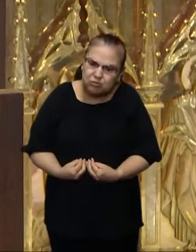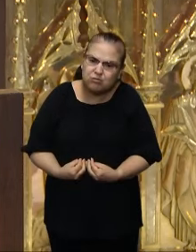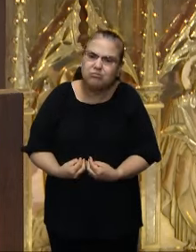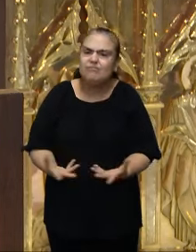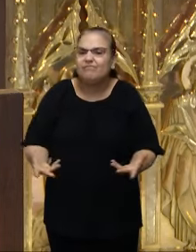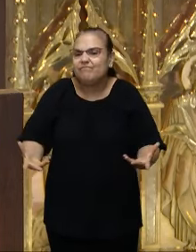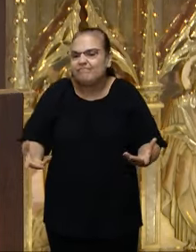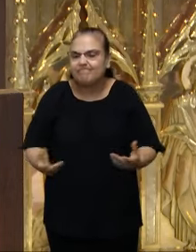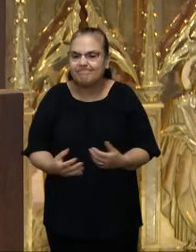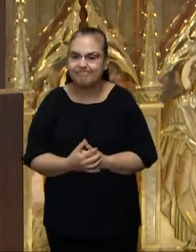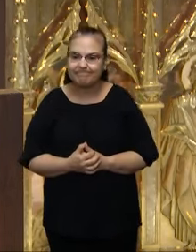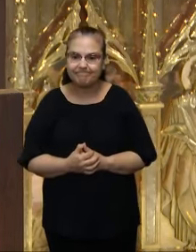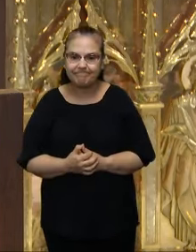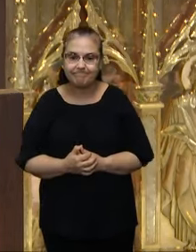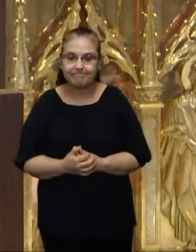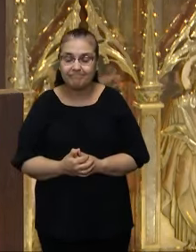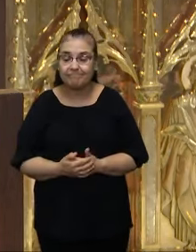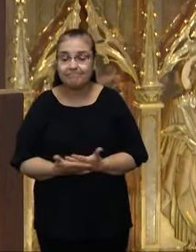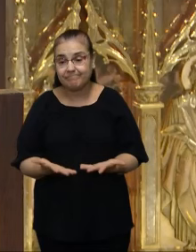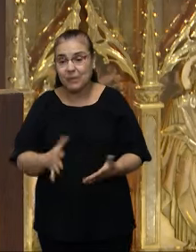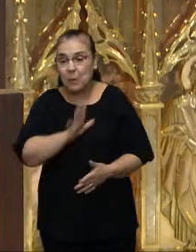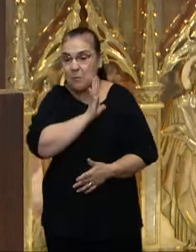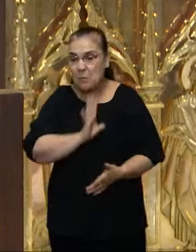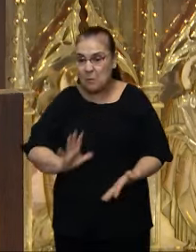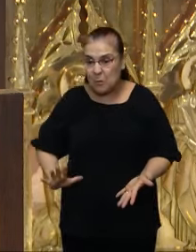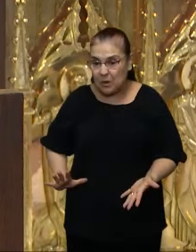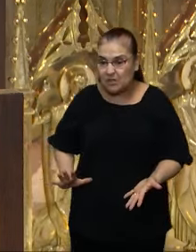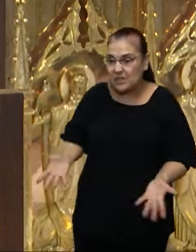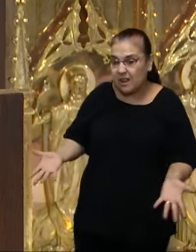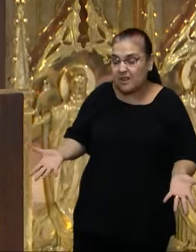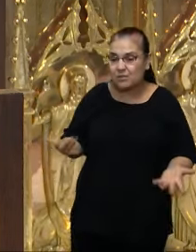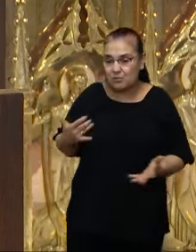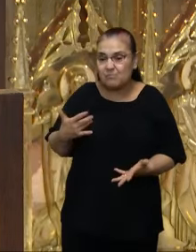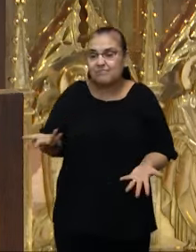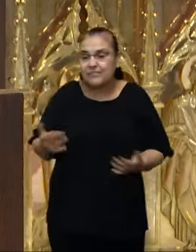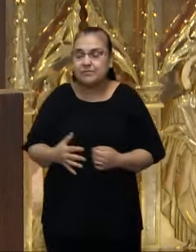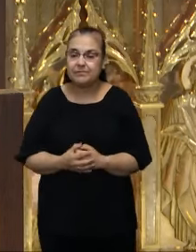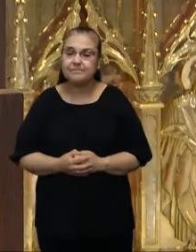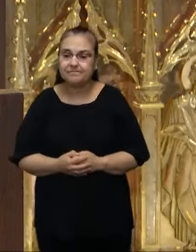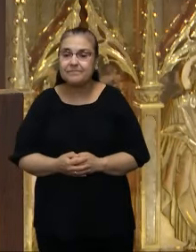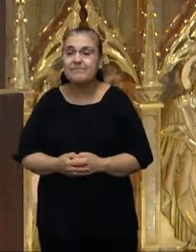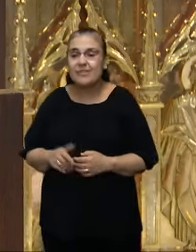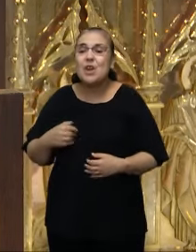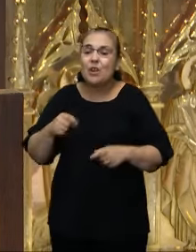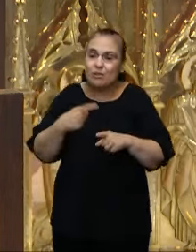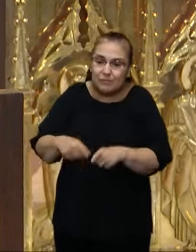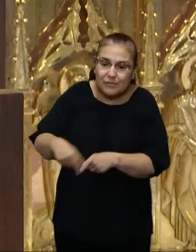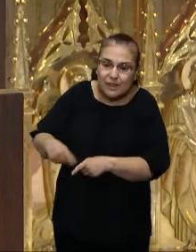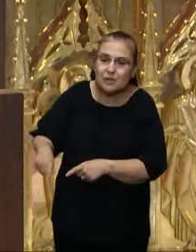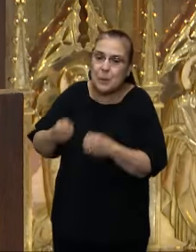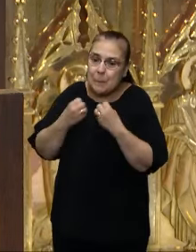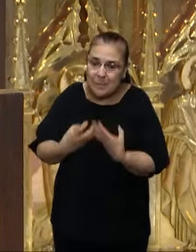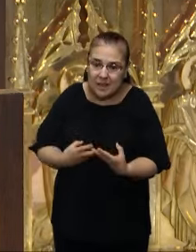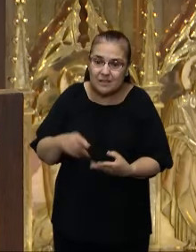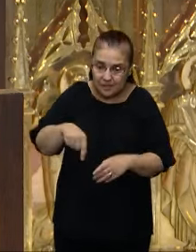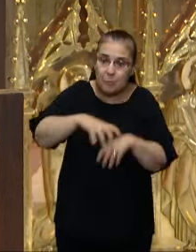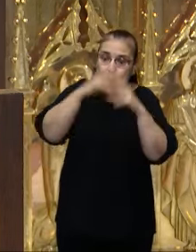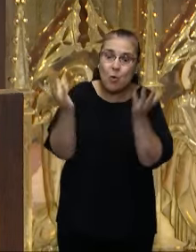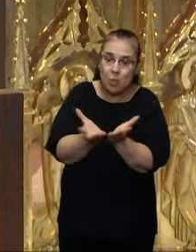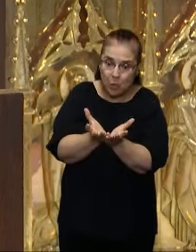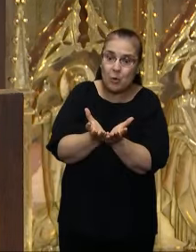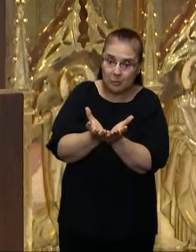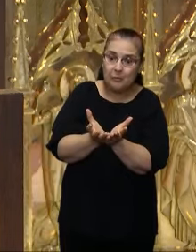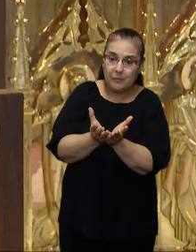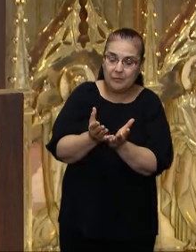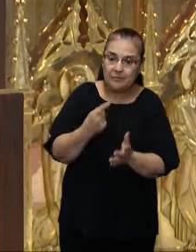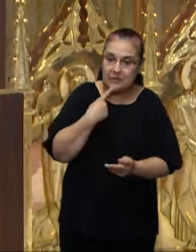fondo, pero él por si acaso, prefirió las seguridades del mundo, los bienes del mundo. Eso que decimos